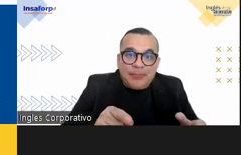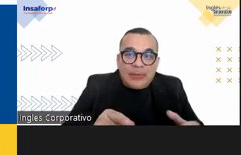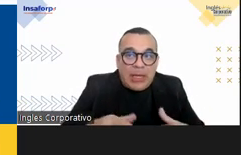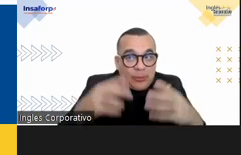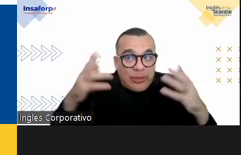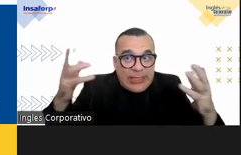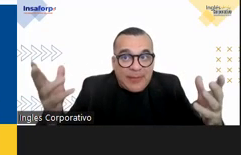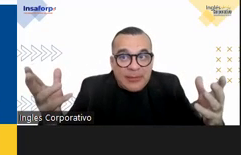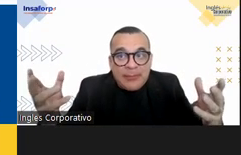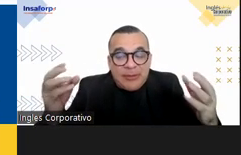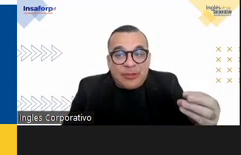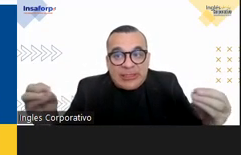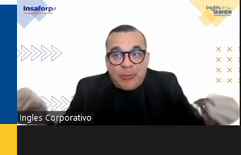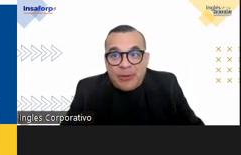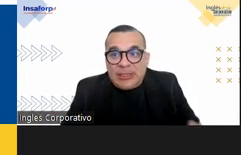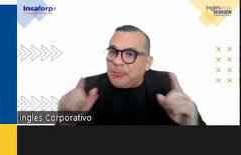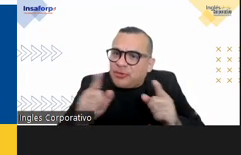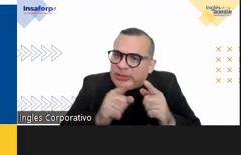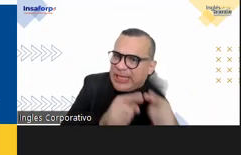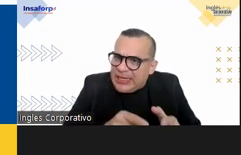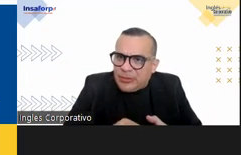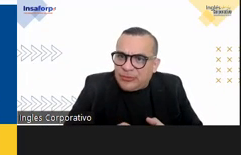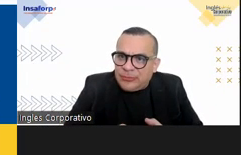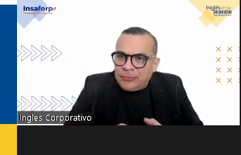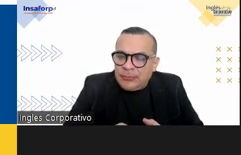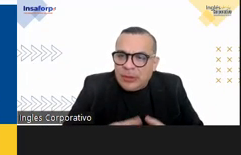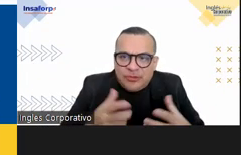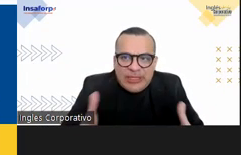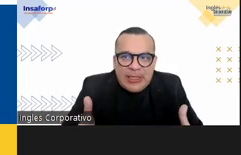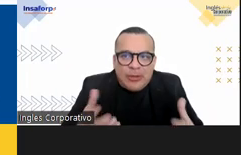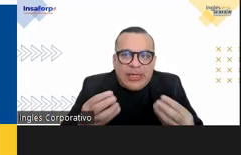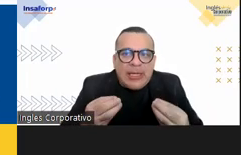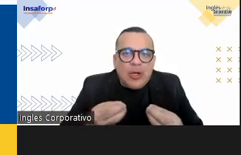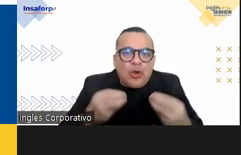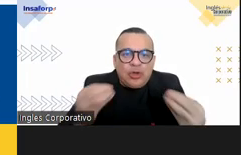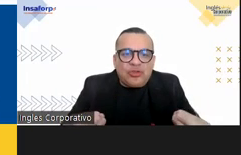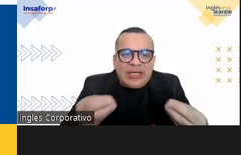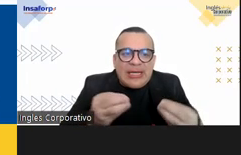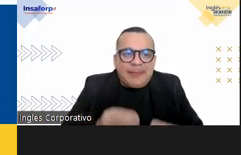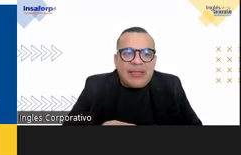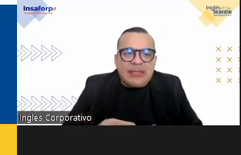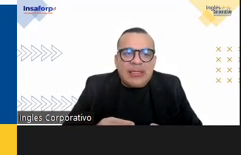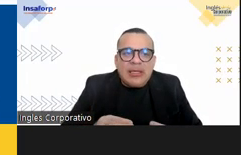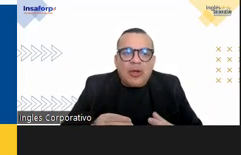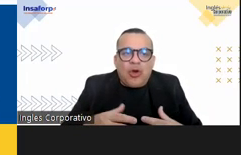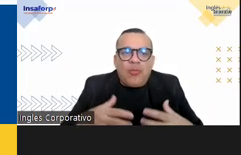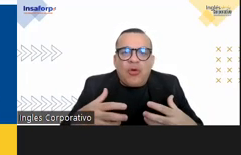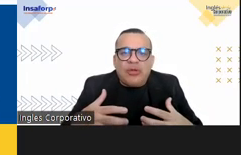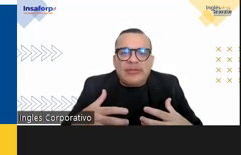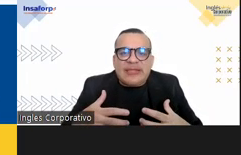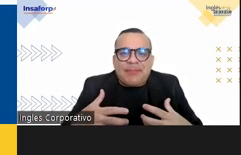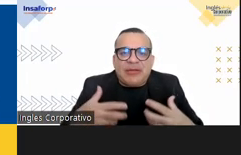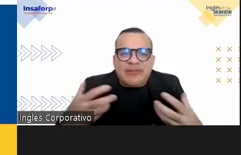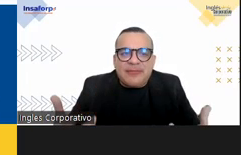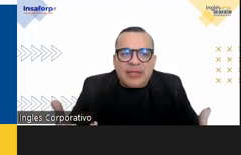área. Algunos le llaman personas de los proyectos, pero son técnicos. Los técnicos que conocen claramente